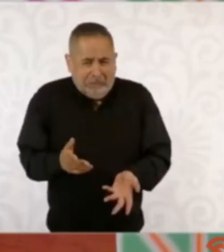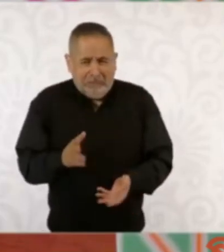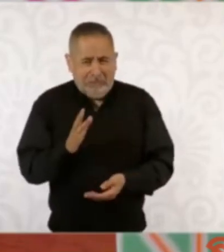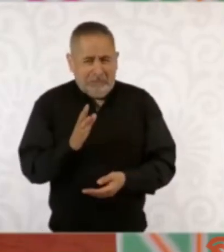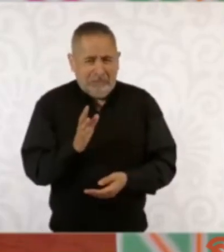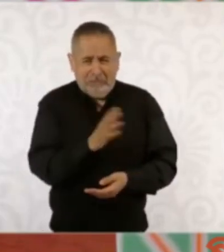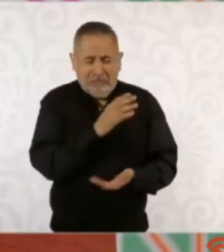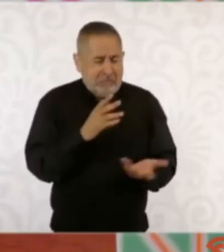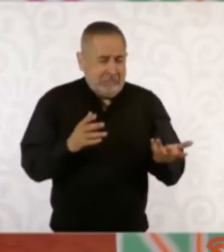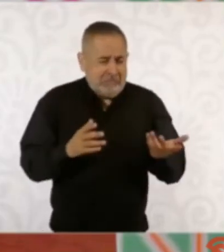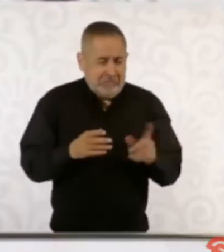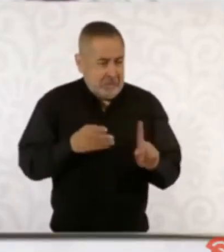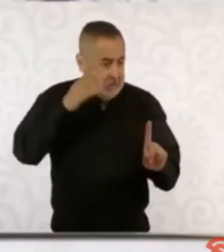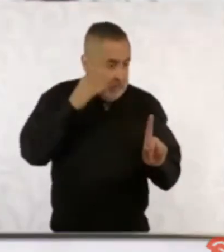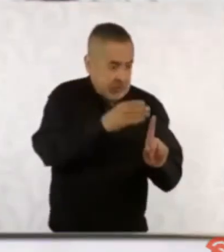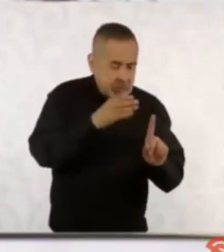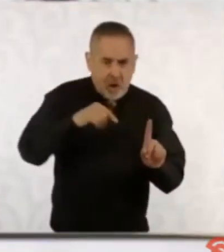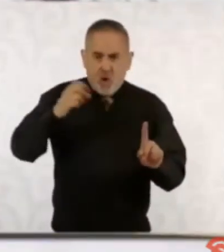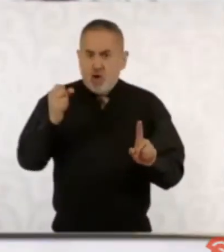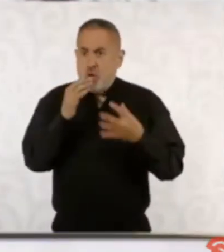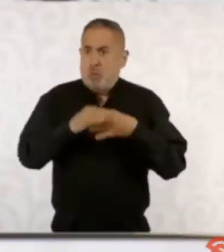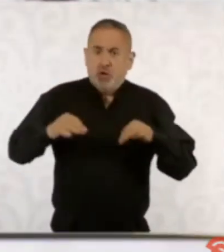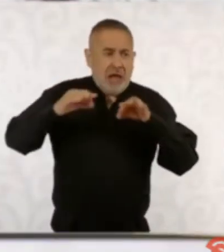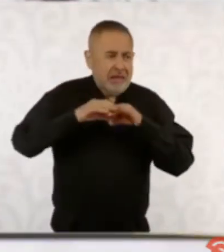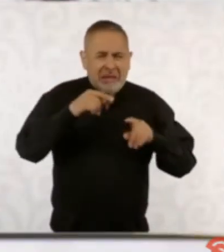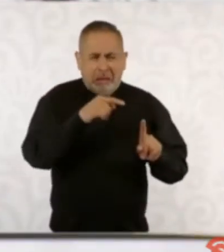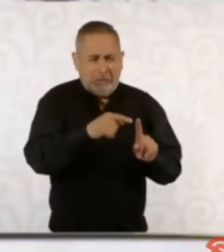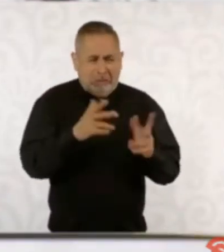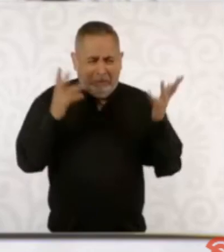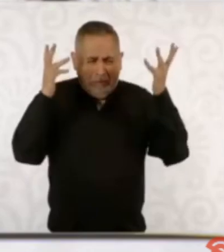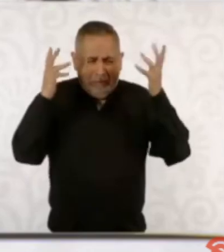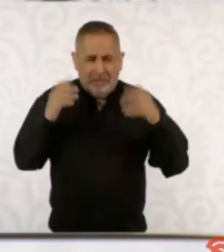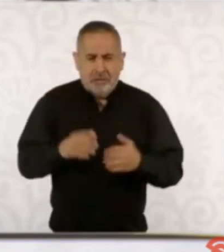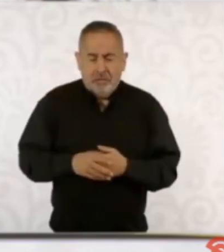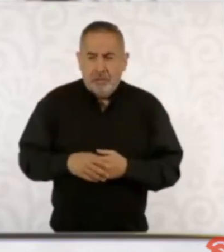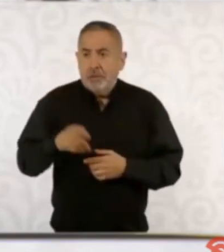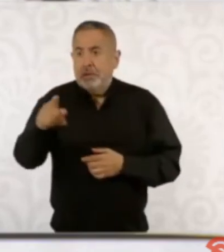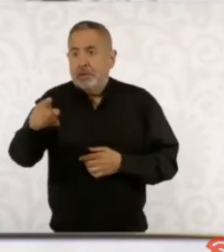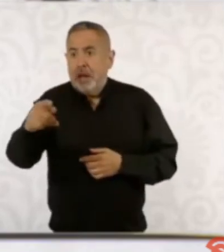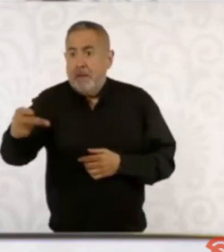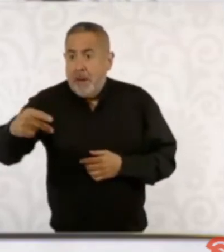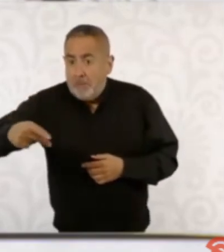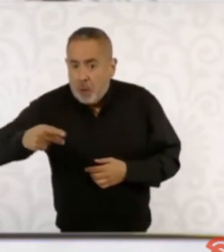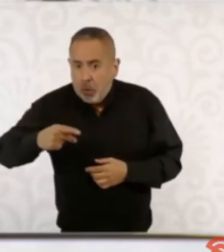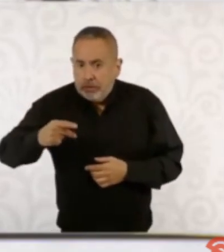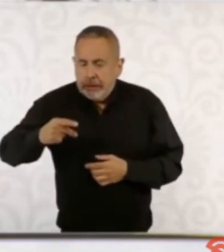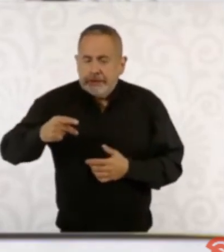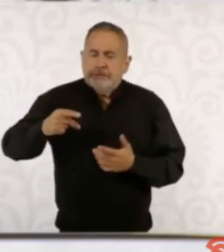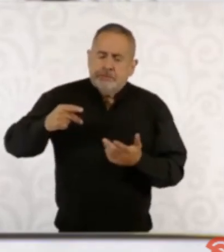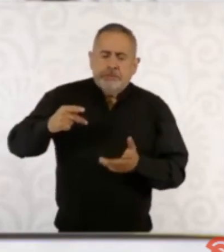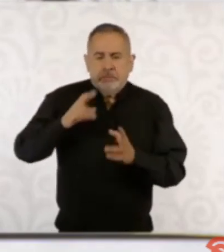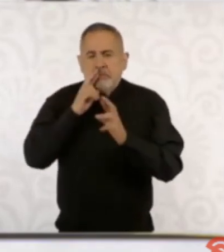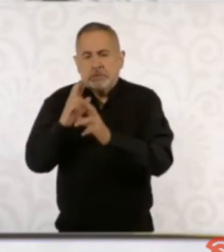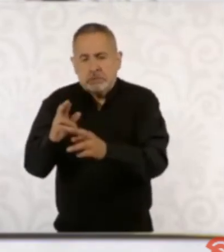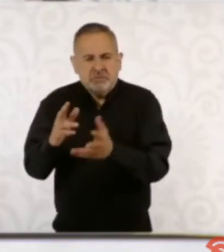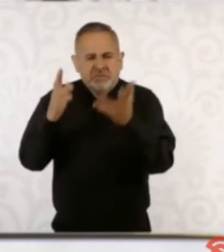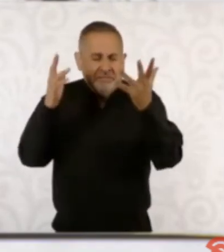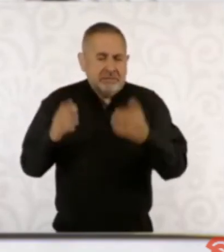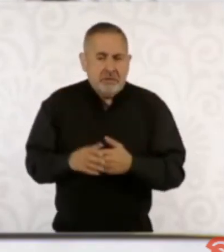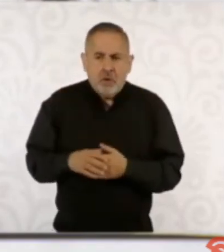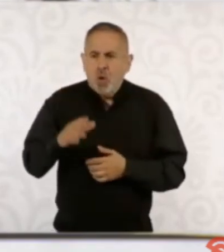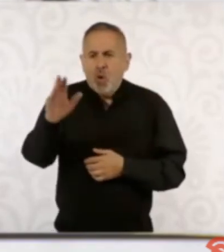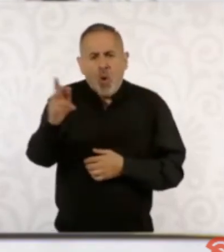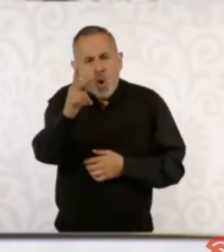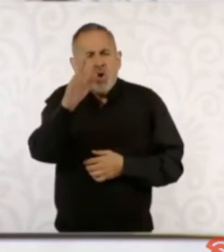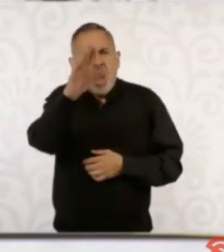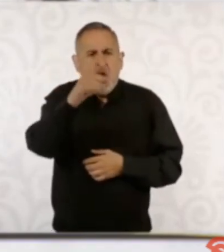digamos, central en la mañanera o nuestra información, ¿no? Lo que pasa es que nos preguntaron aquí, oiga, esta